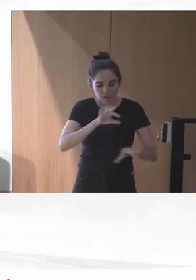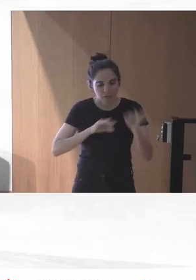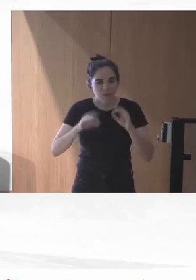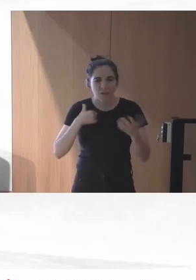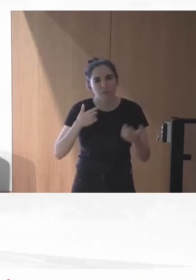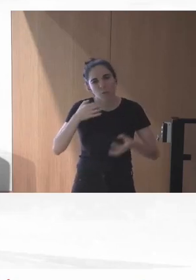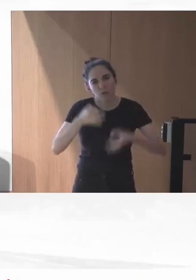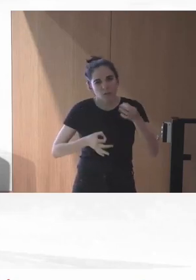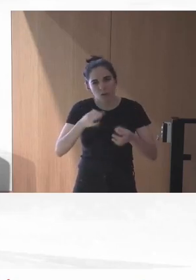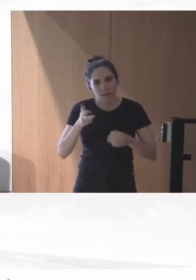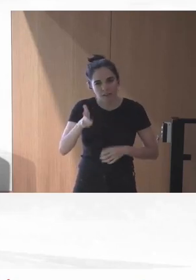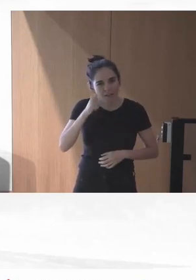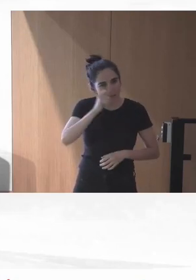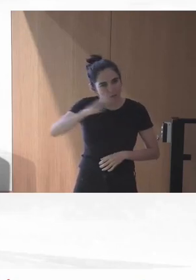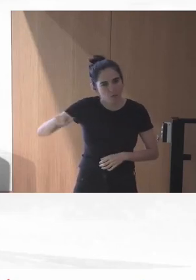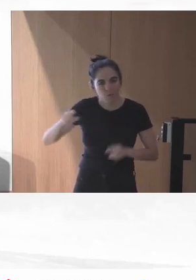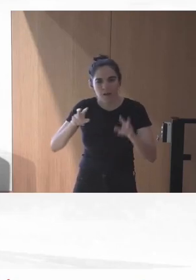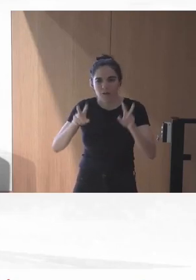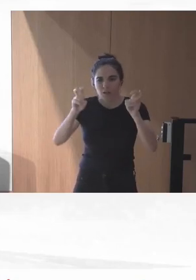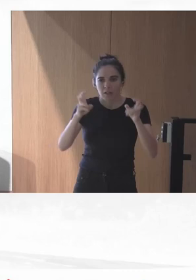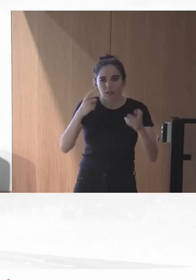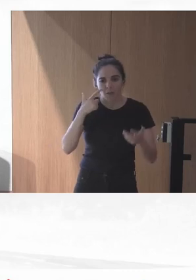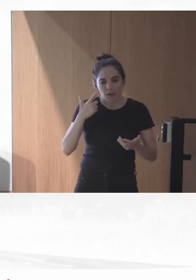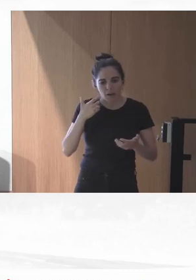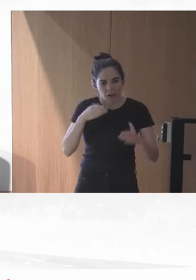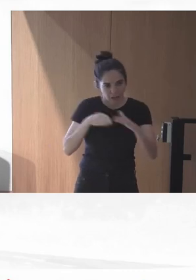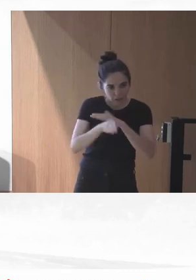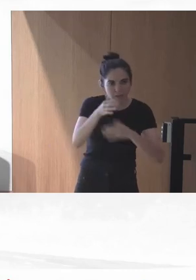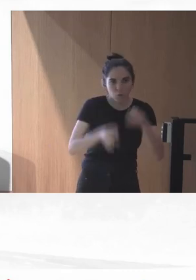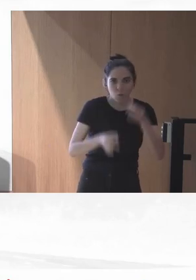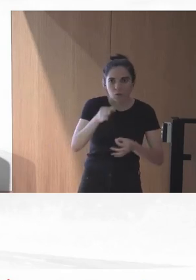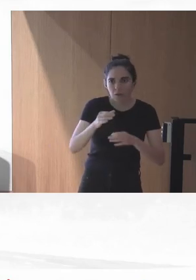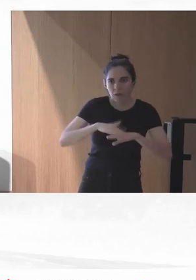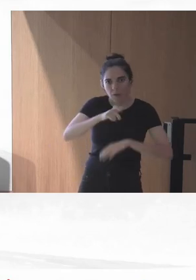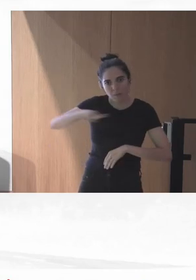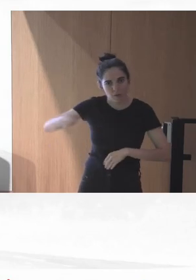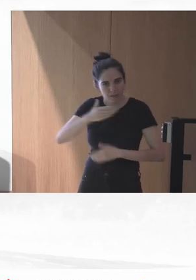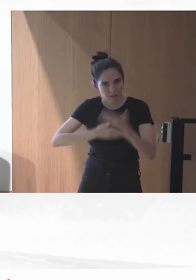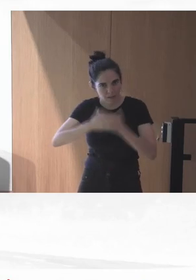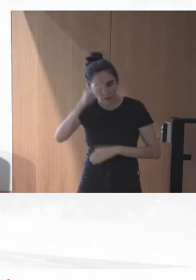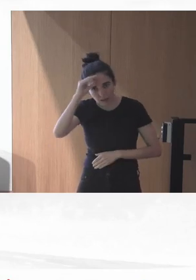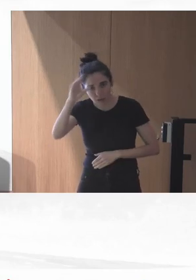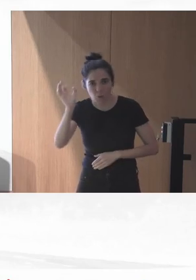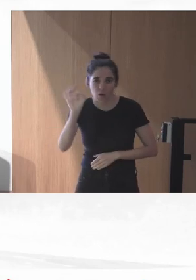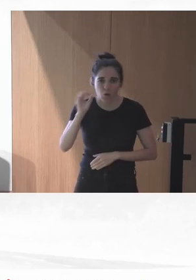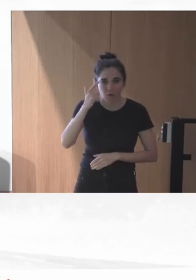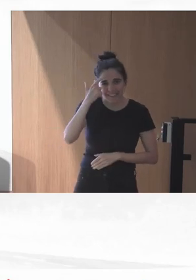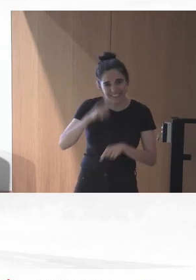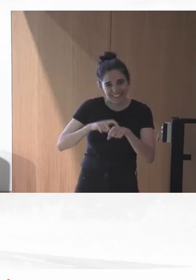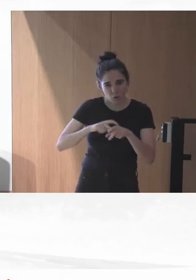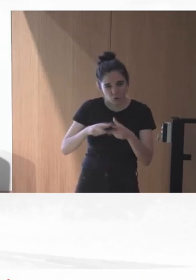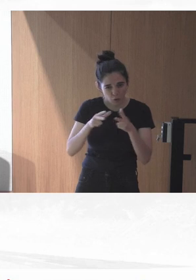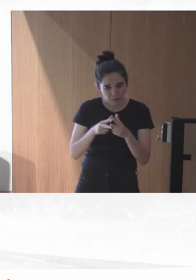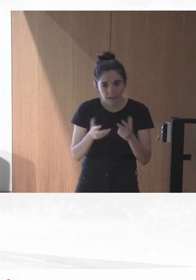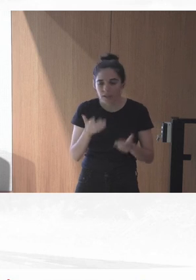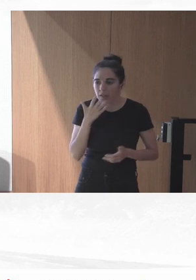relación con el acceso a la justicia y el derecho de las personas con discapacidad intelectual o psicosocial, el hecho de que sigamos